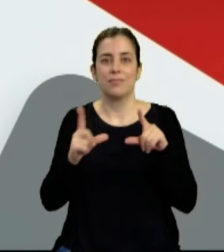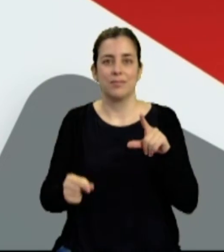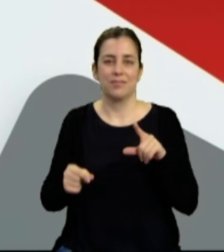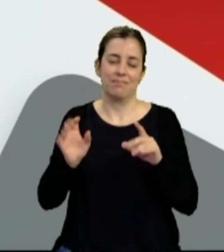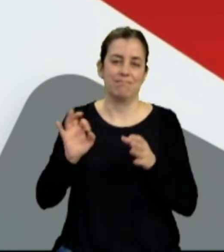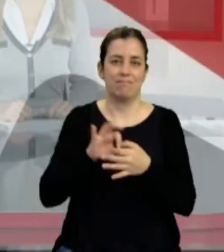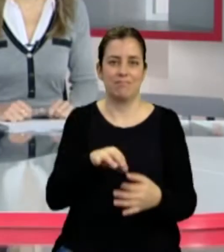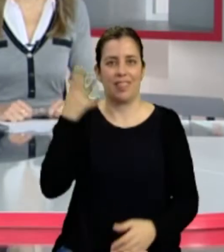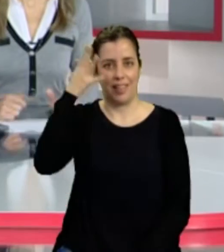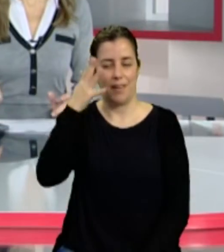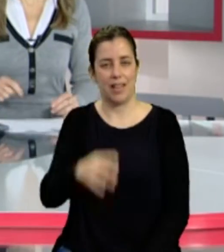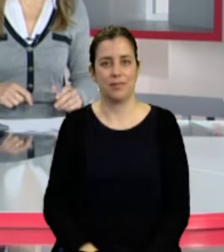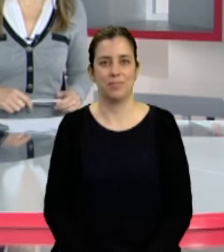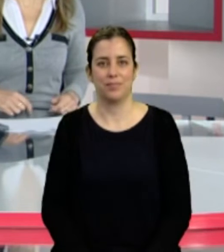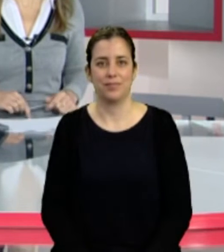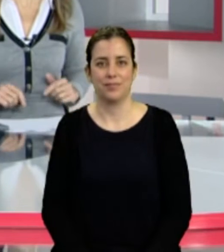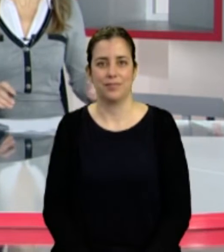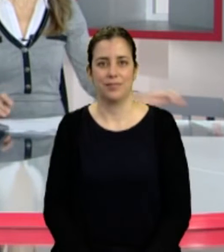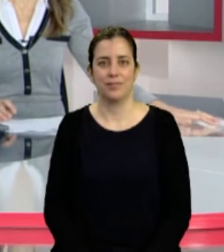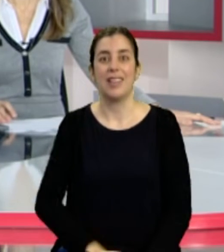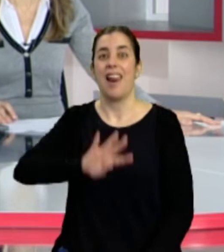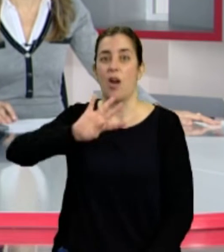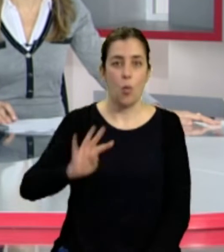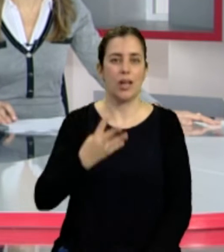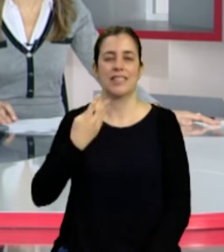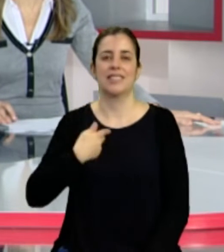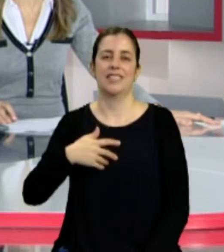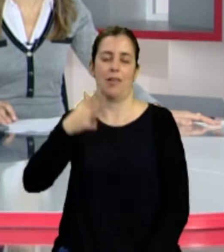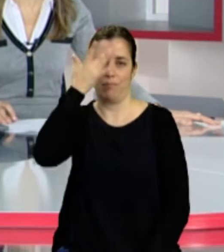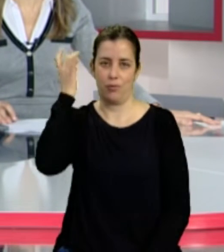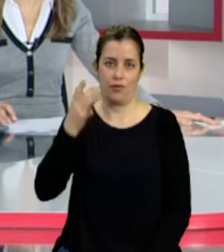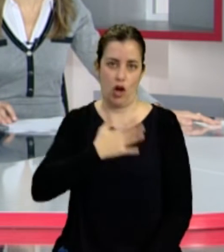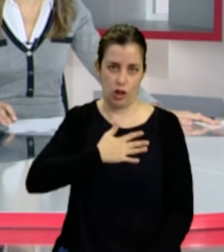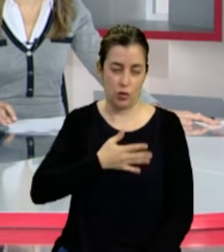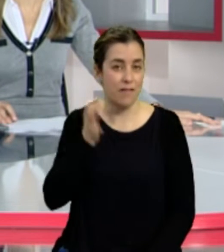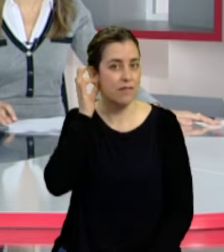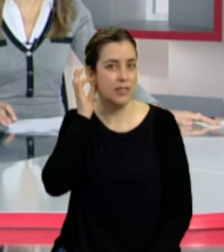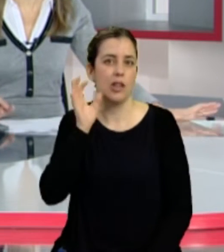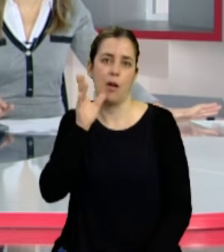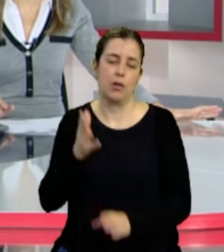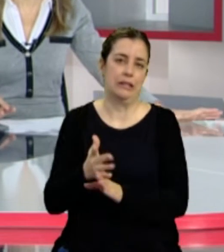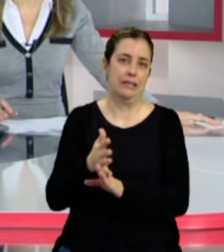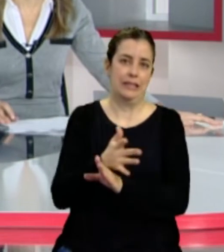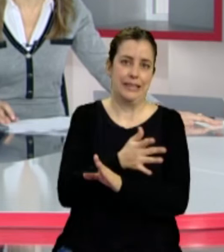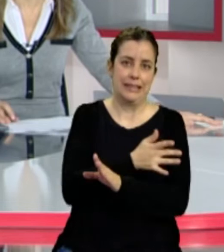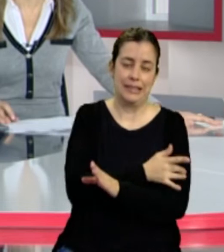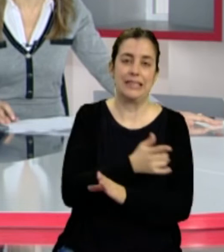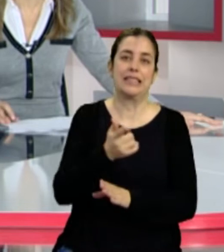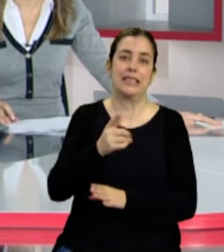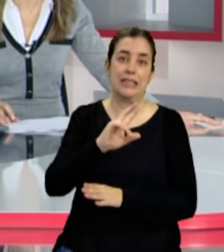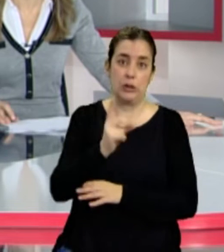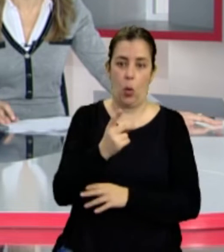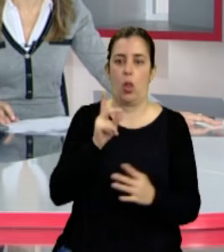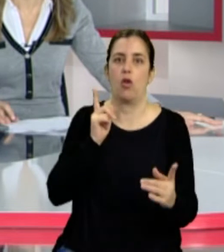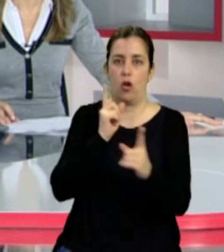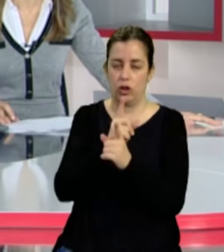Navarra. Y a la cuarta fue la vencida para Osasuna Femenino. Después de rozar la victoria en sus dos primeros encuentros y caer en el segundo, las rojillas